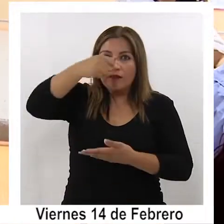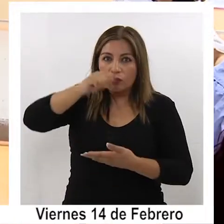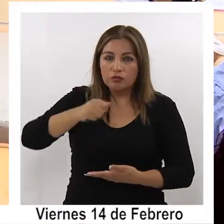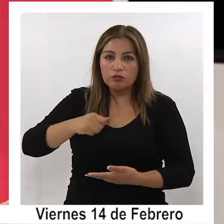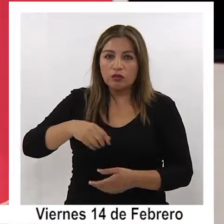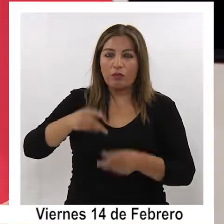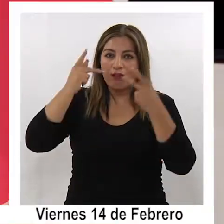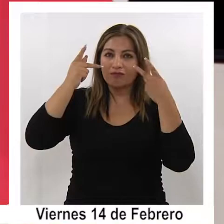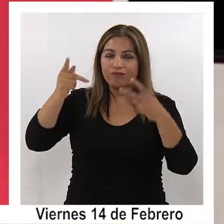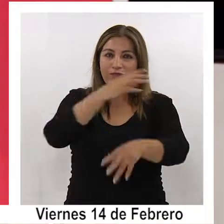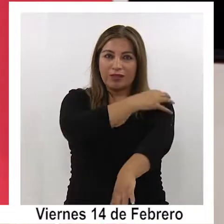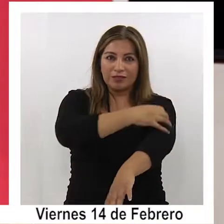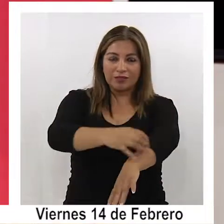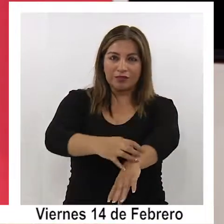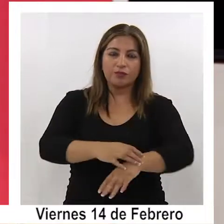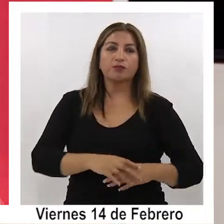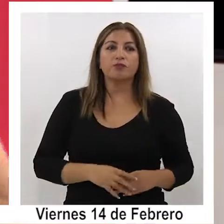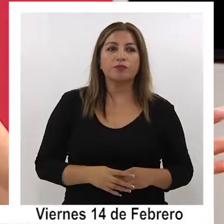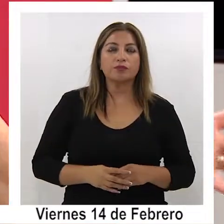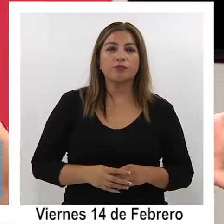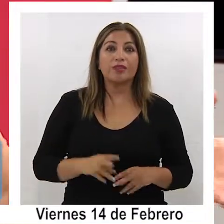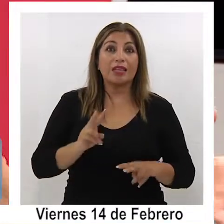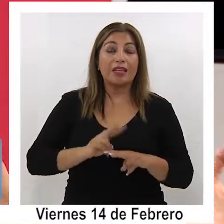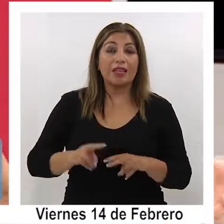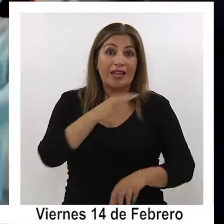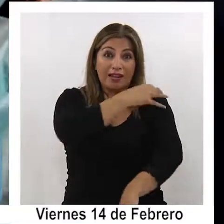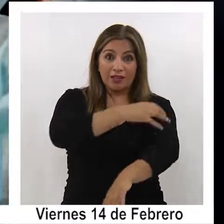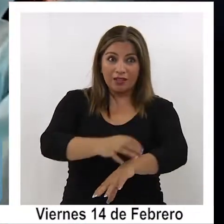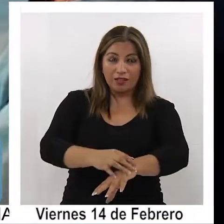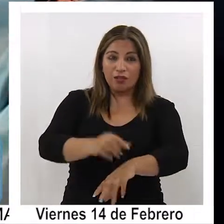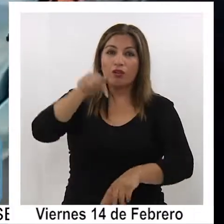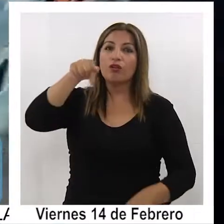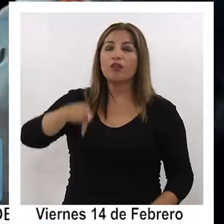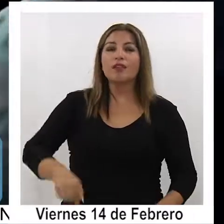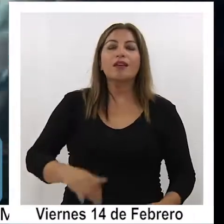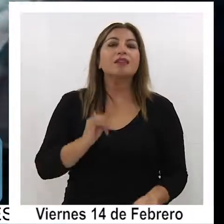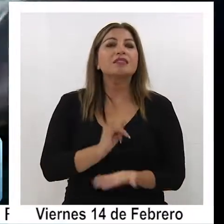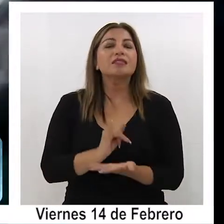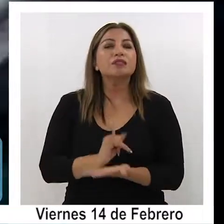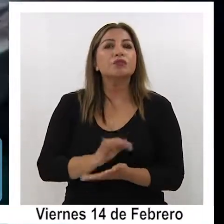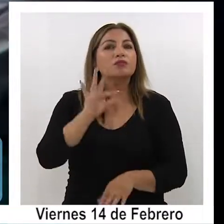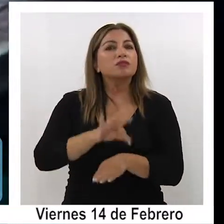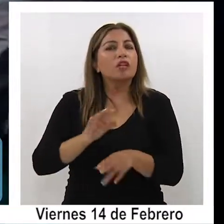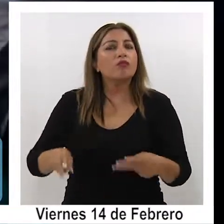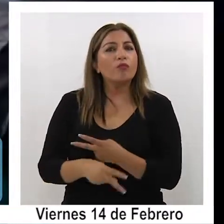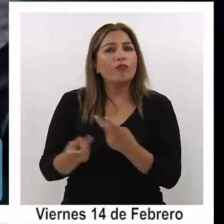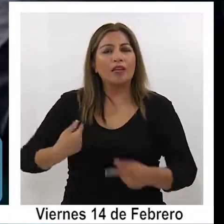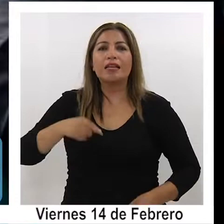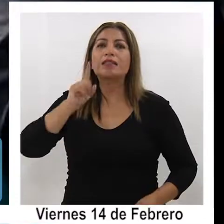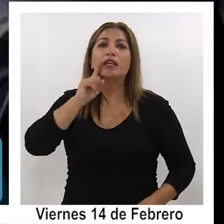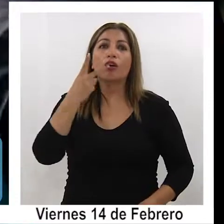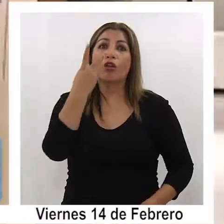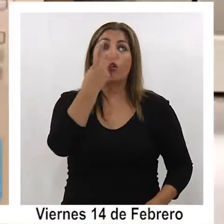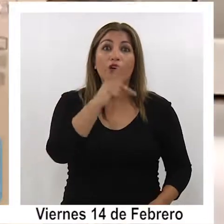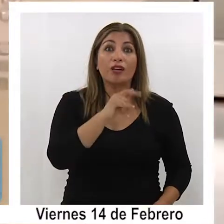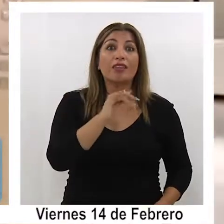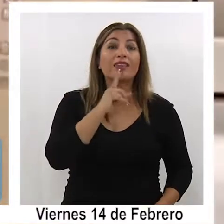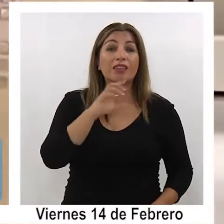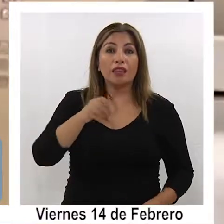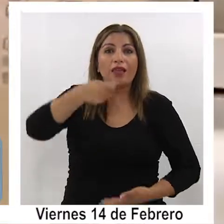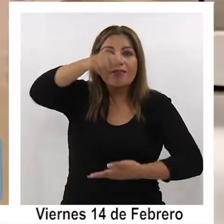regiones. Vamos a fortalecer la red de laboratorios a nivel regional, que hoy día el Instituto de Salud Pública ya cuenta con 2 kits